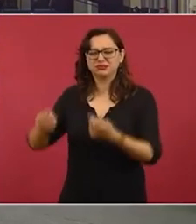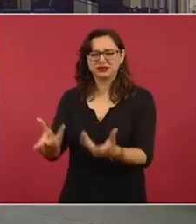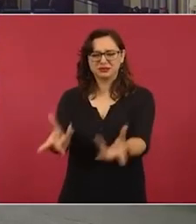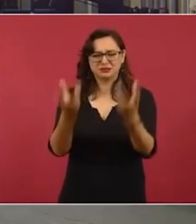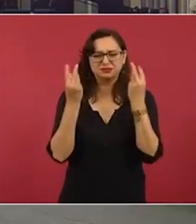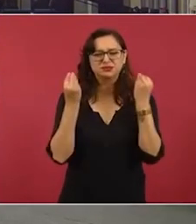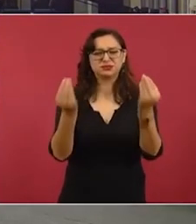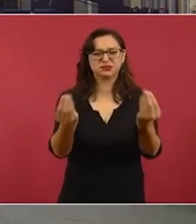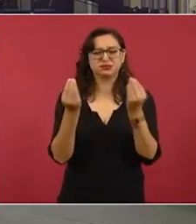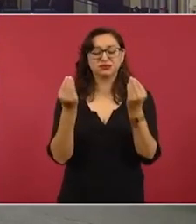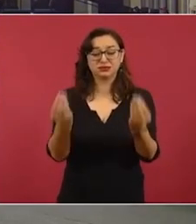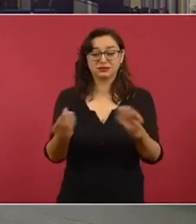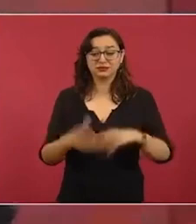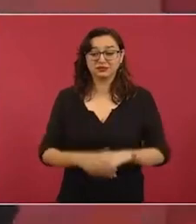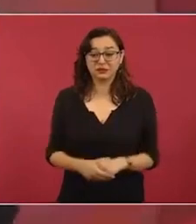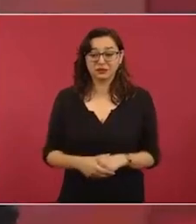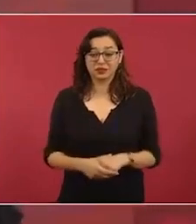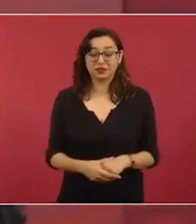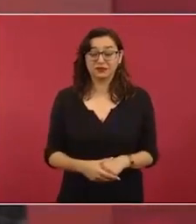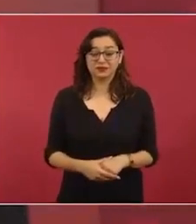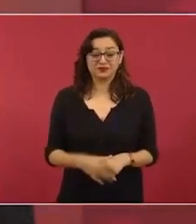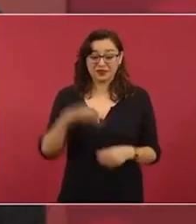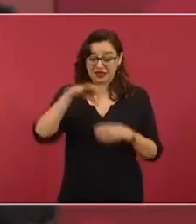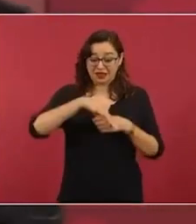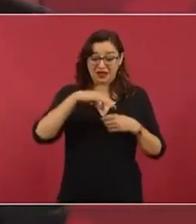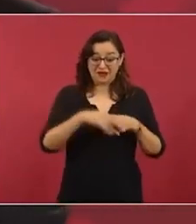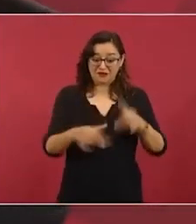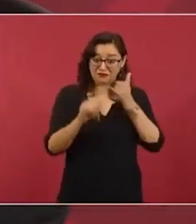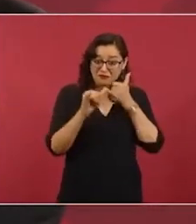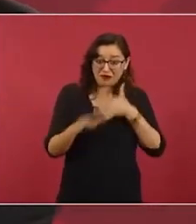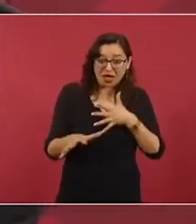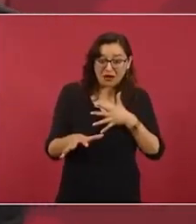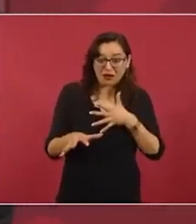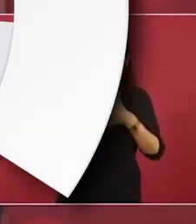Entonces, el fraude hace muchísimo daño.